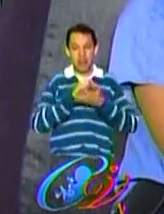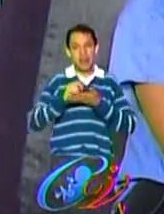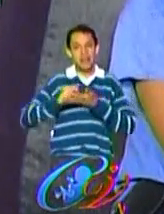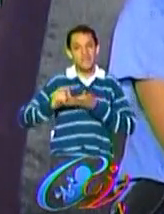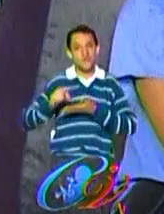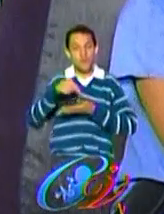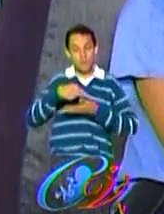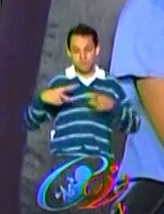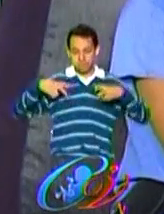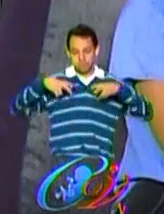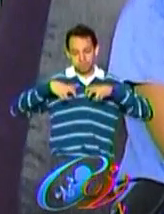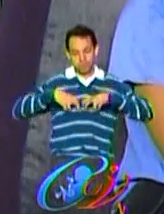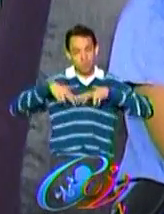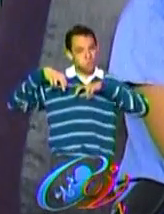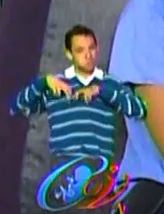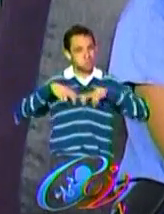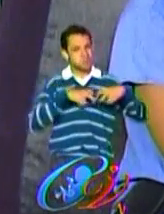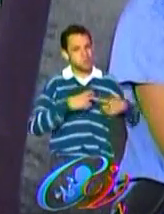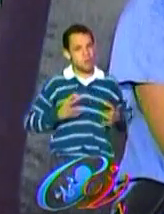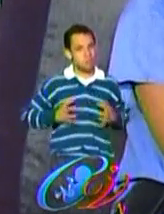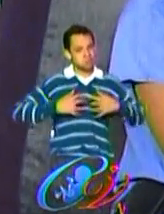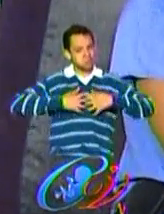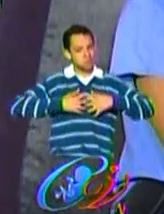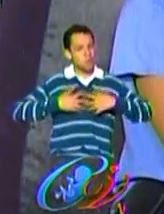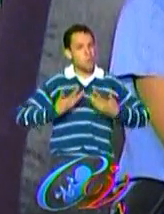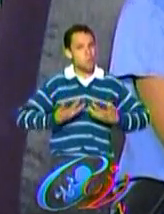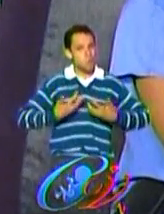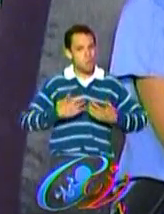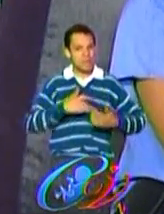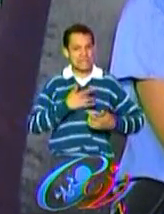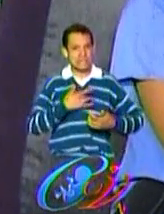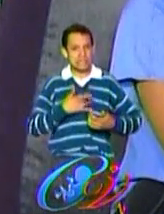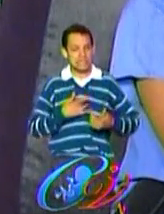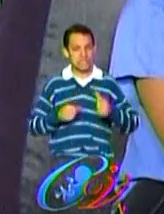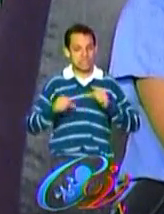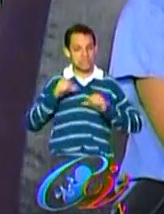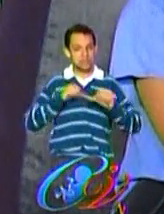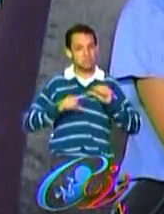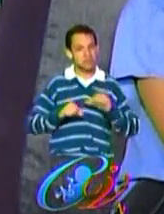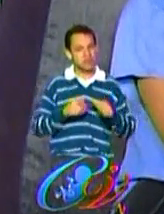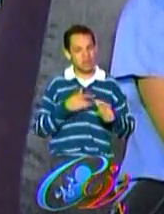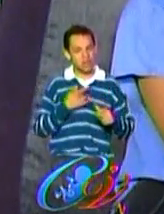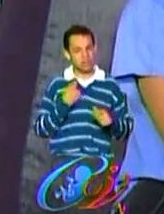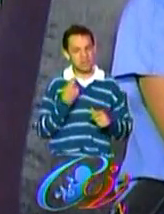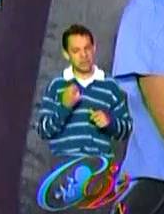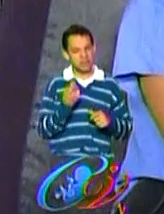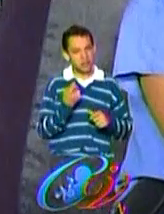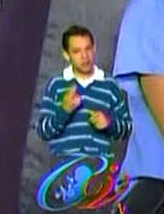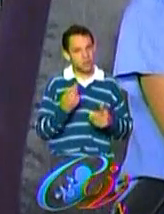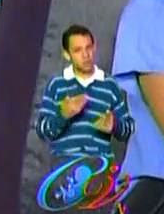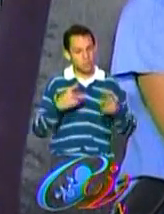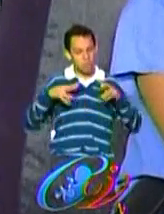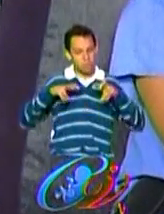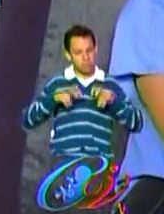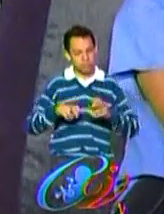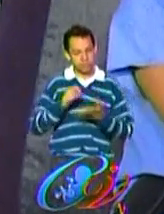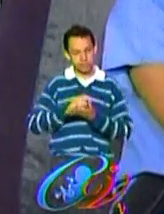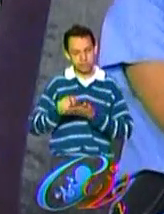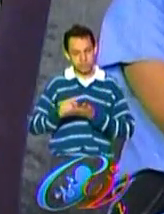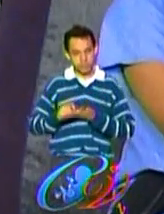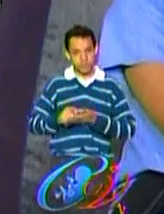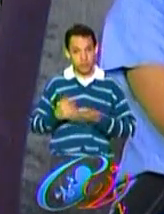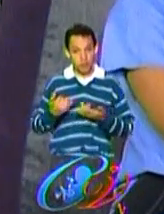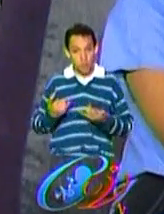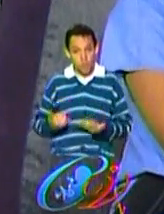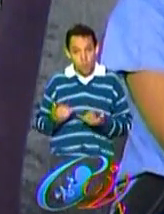de un tema muy importante que se llama sensibilidad química. Entonces, yo quiero